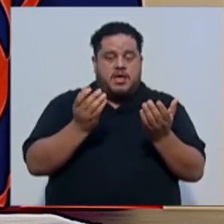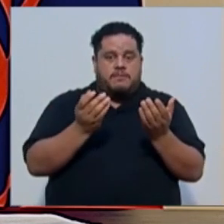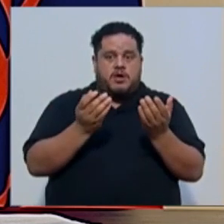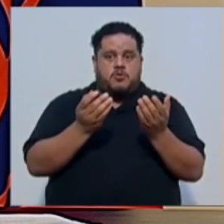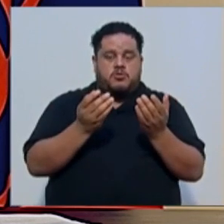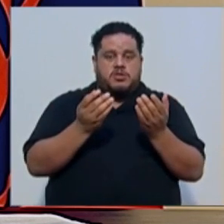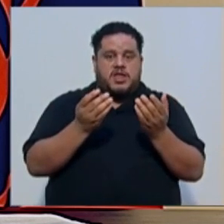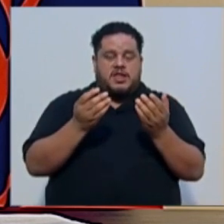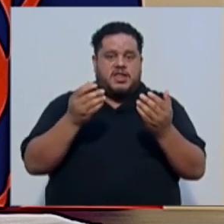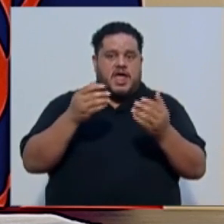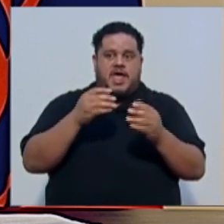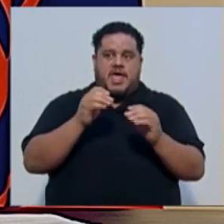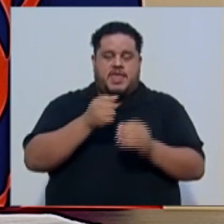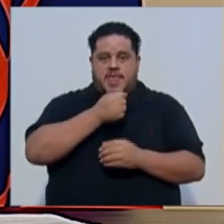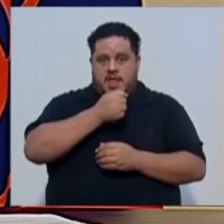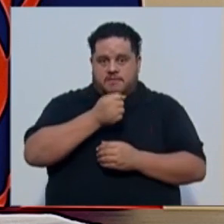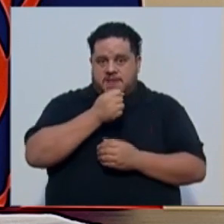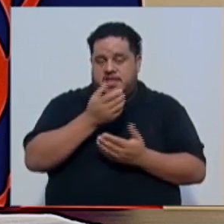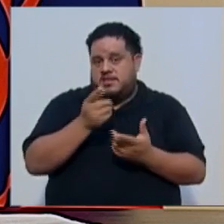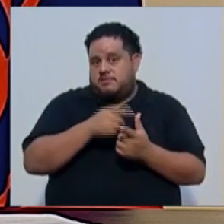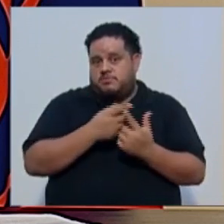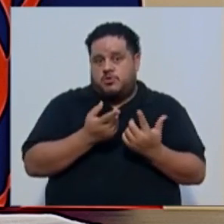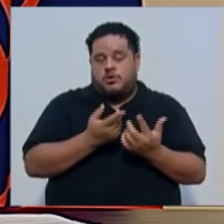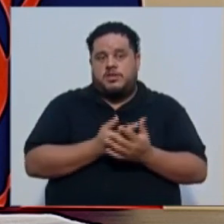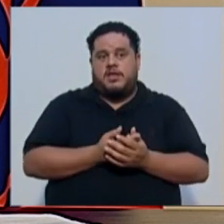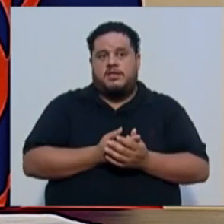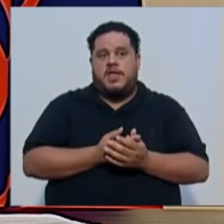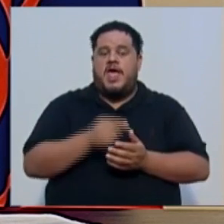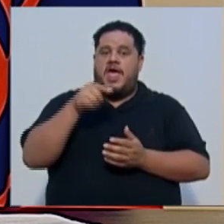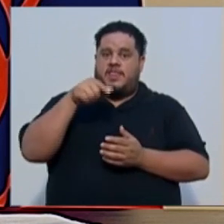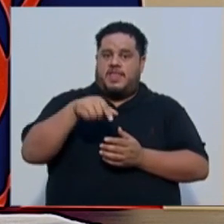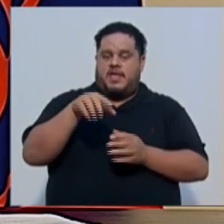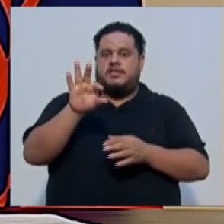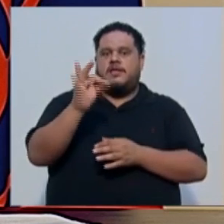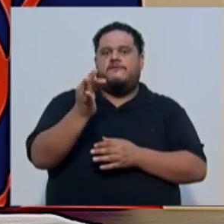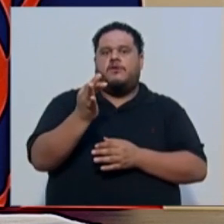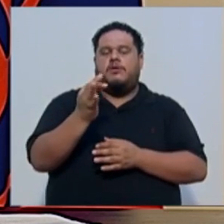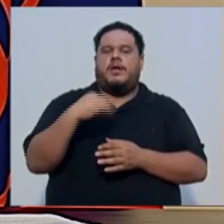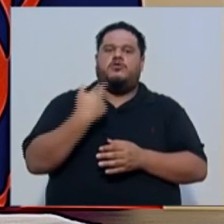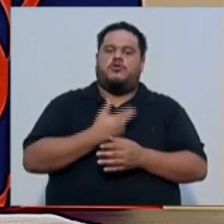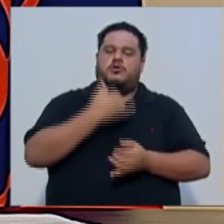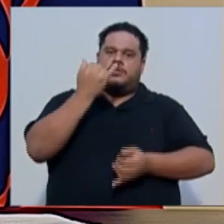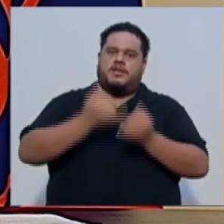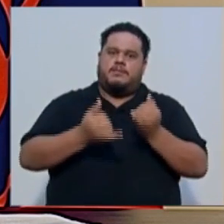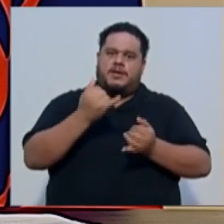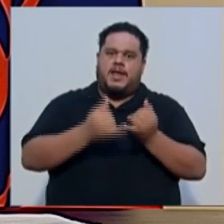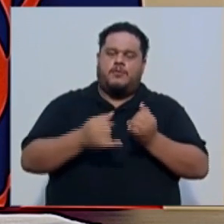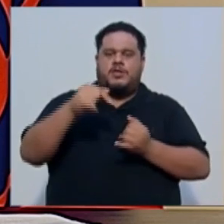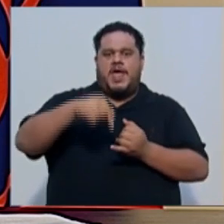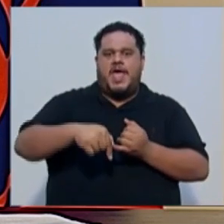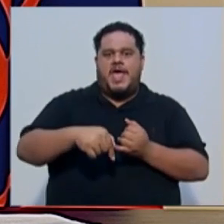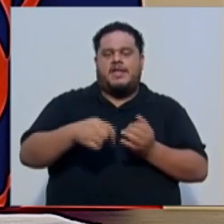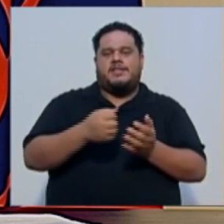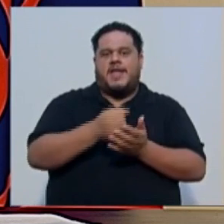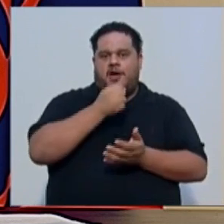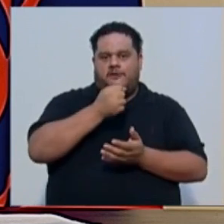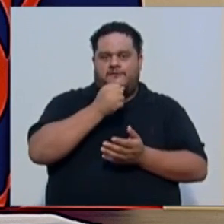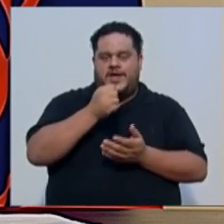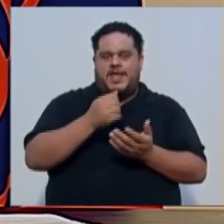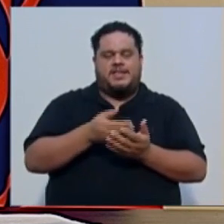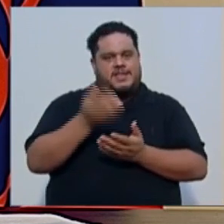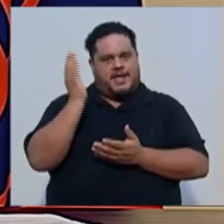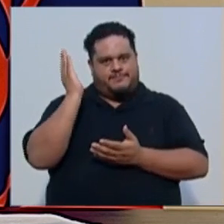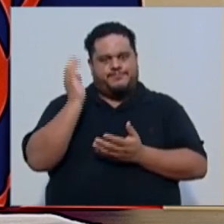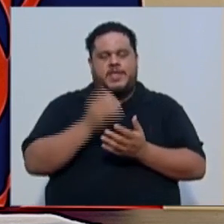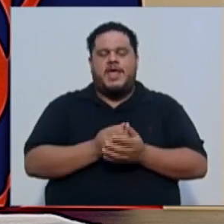de los medios de comunicación, así que de esta forma daríamos por concluida esta conferencia de prensa. Le